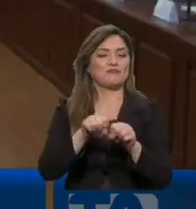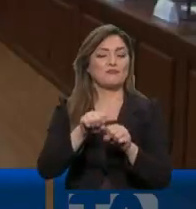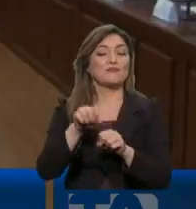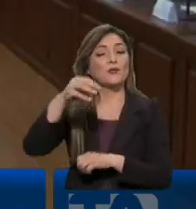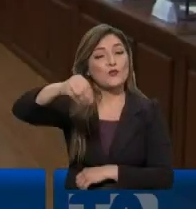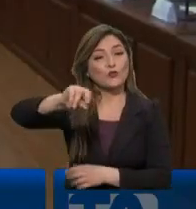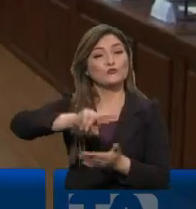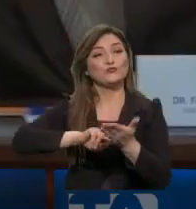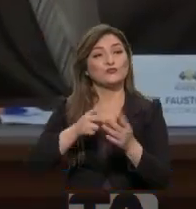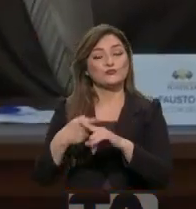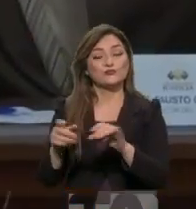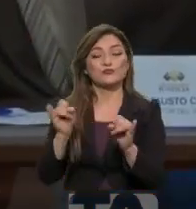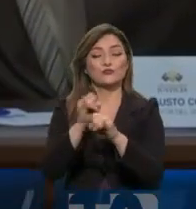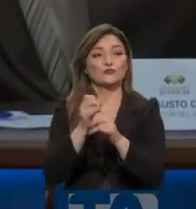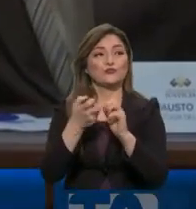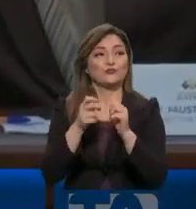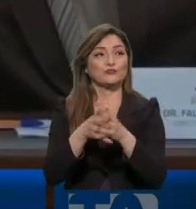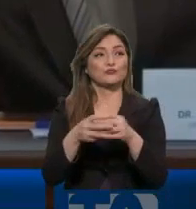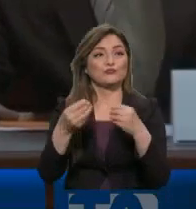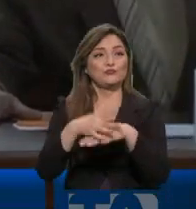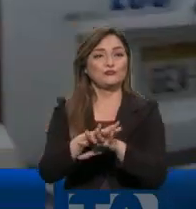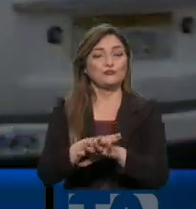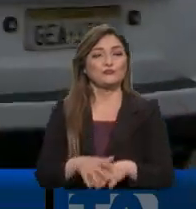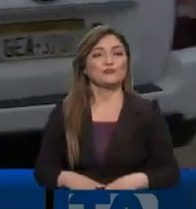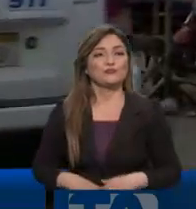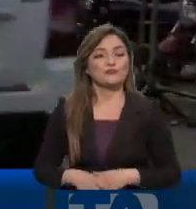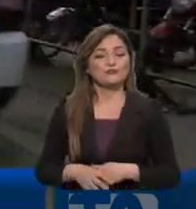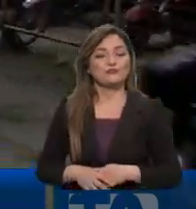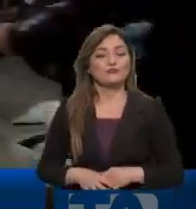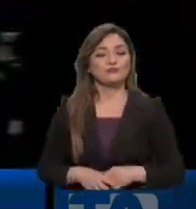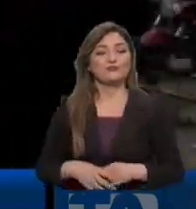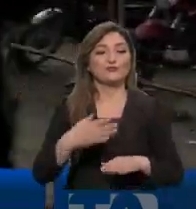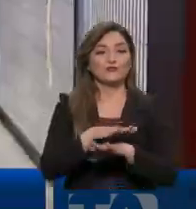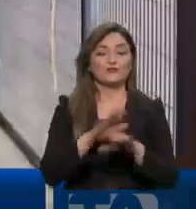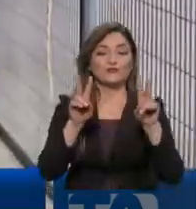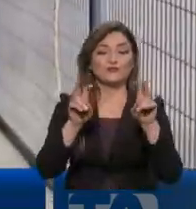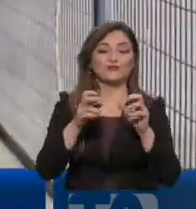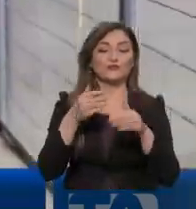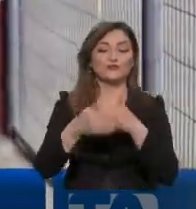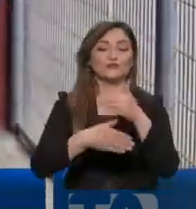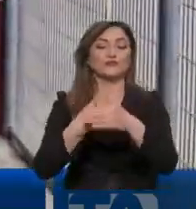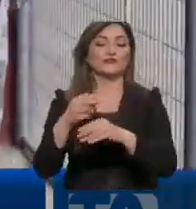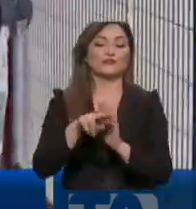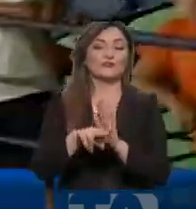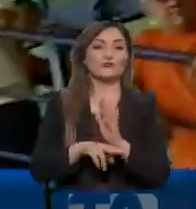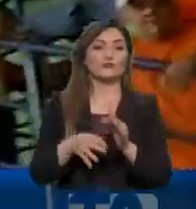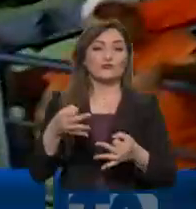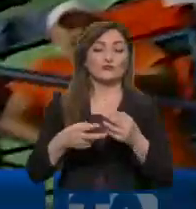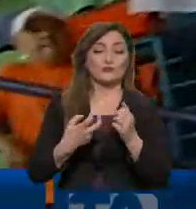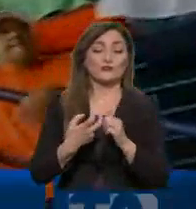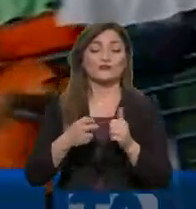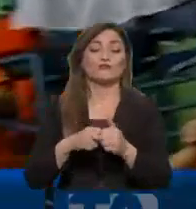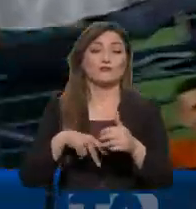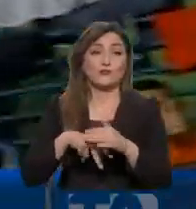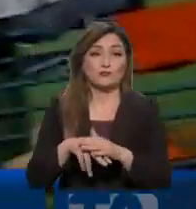entidades para dar, dicen, una solución integral a los problemas. Aquí se abordaron sobre todo trabas en procesos y normativas judiciales que